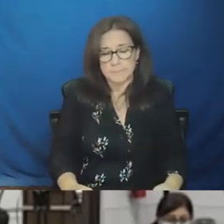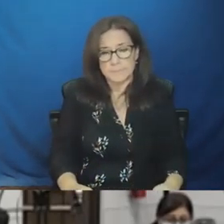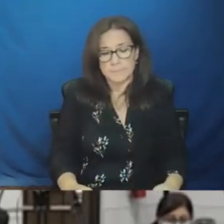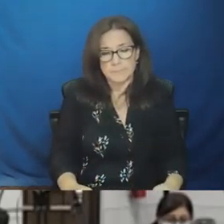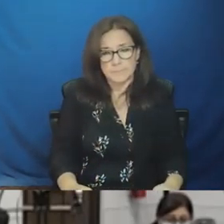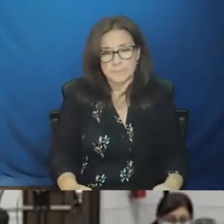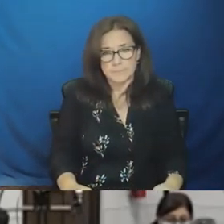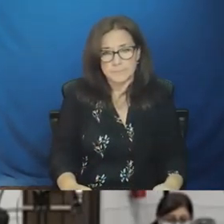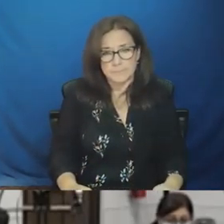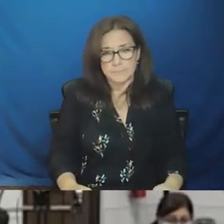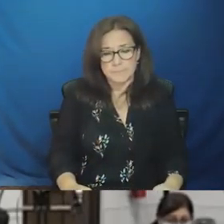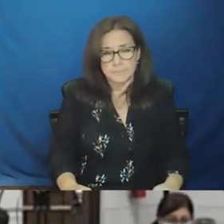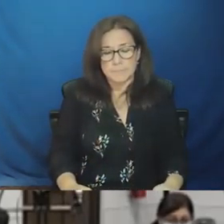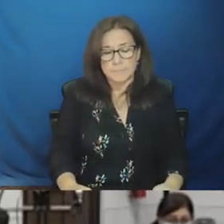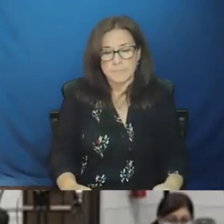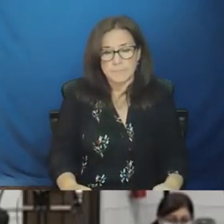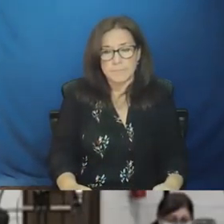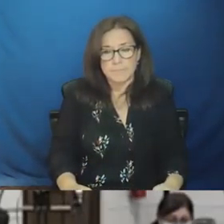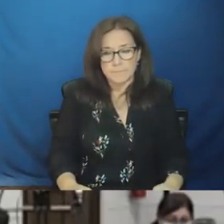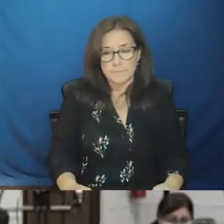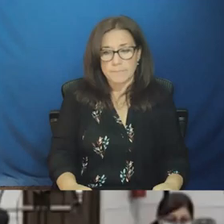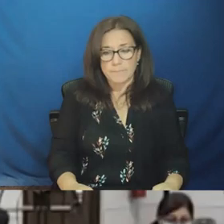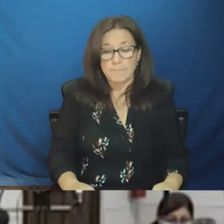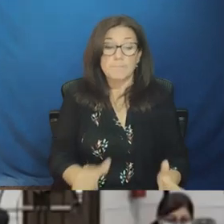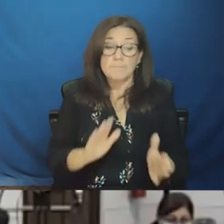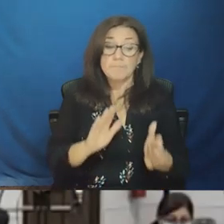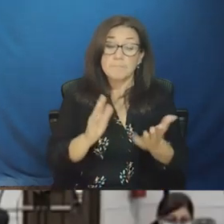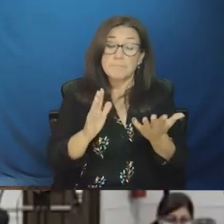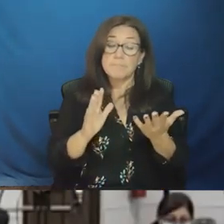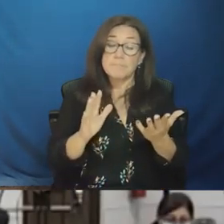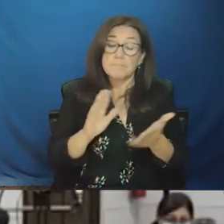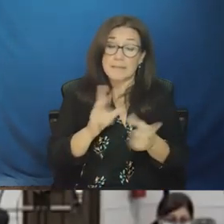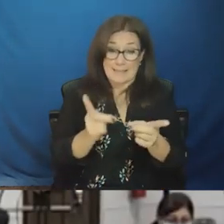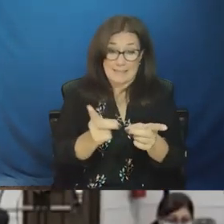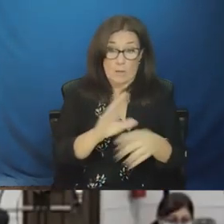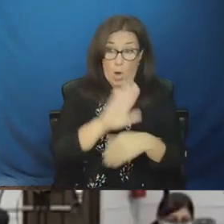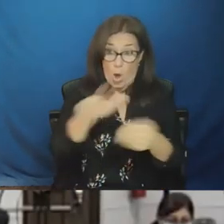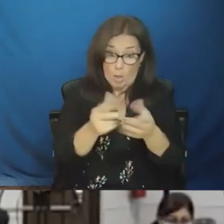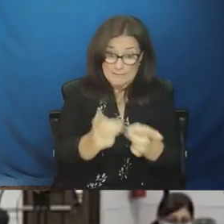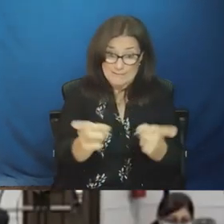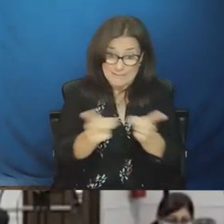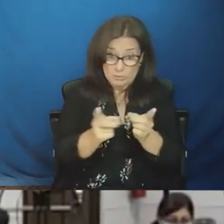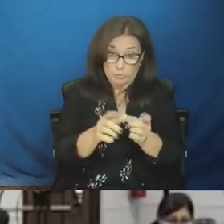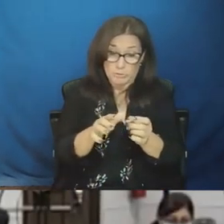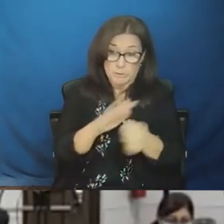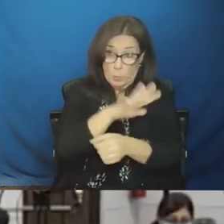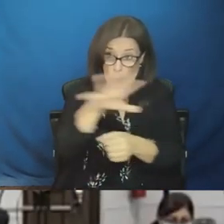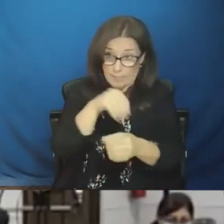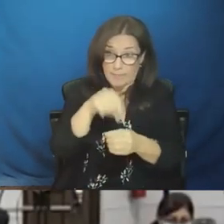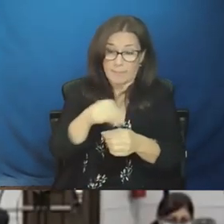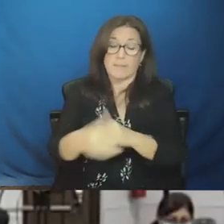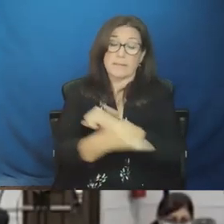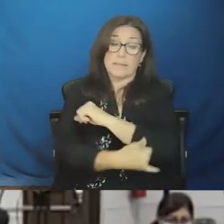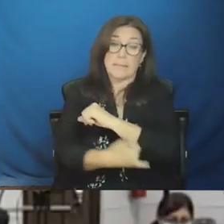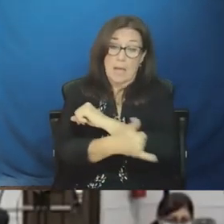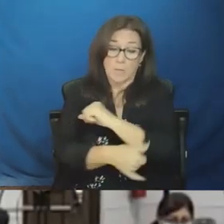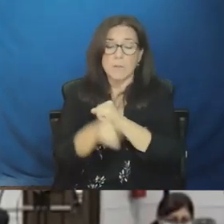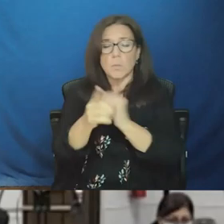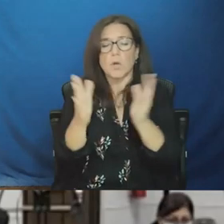usamos para reducir el número de expulsiones todos los distritos en el condado